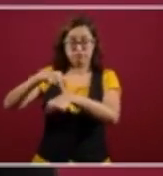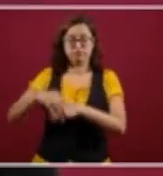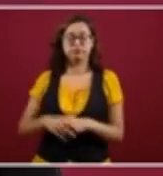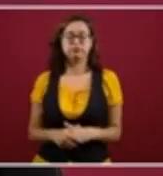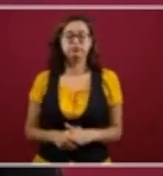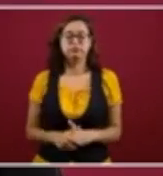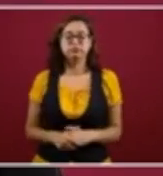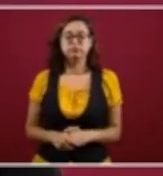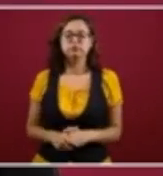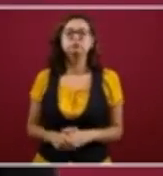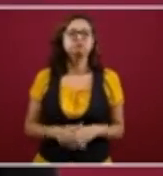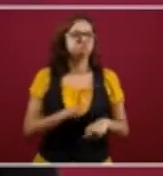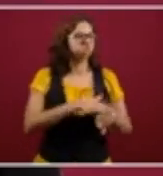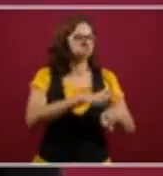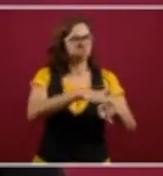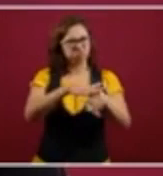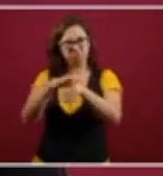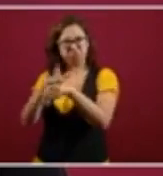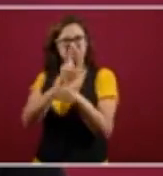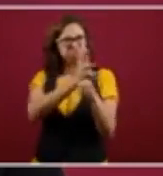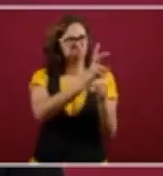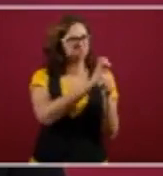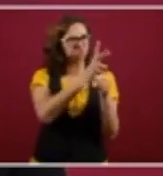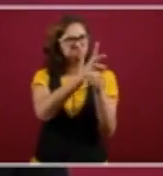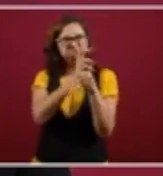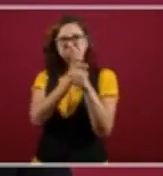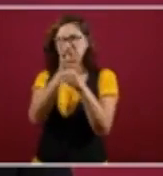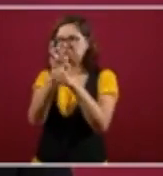Se va a hacer una convocatoria,